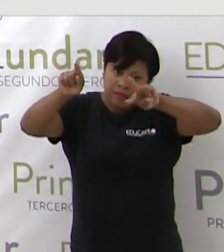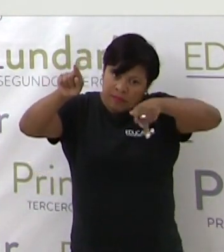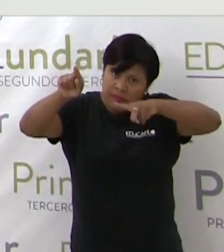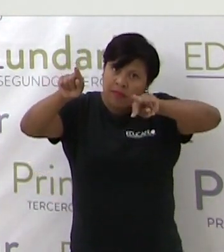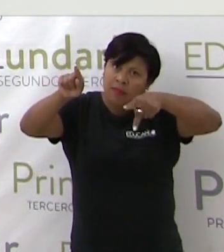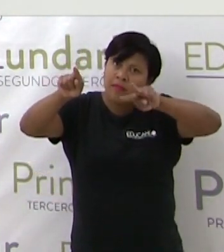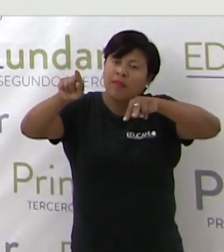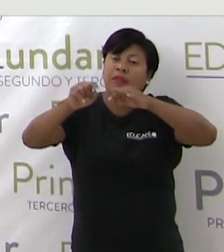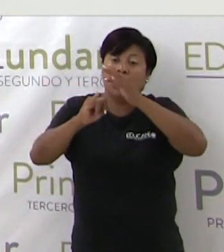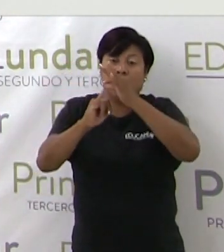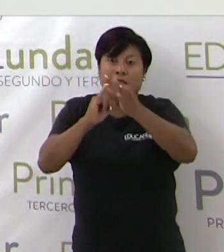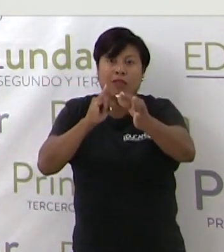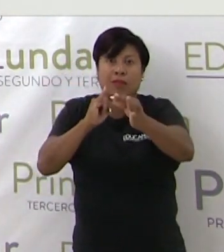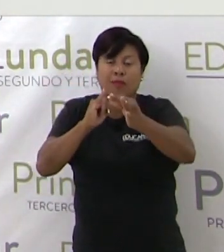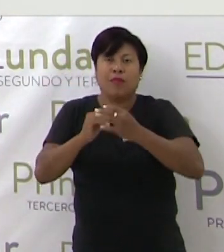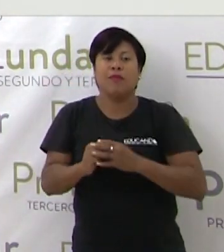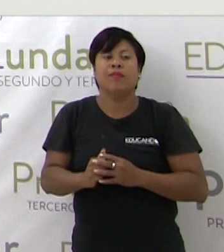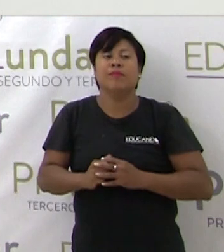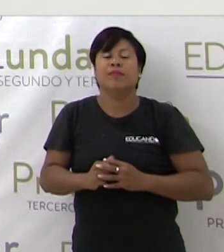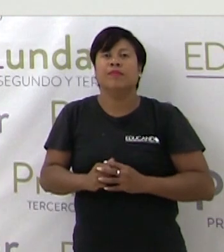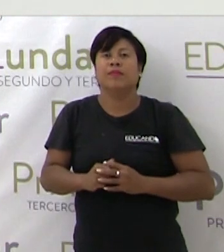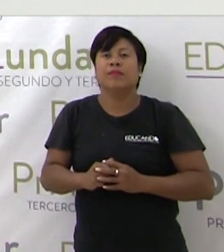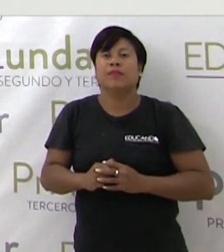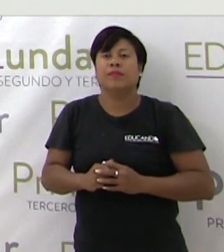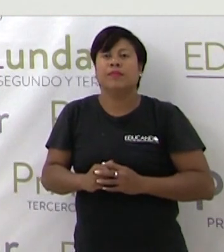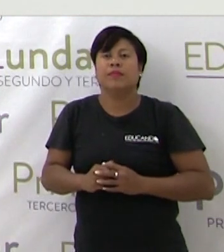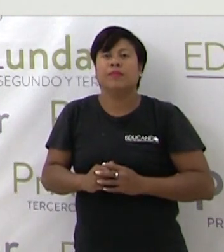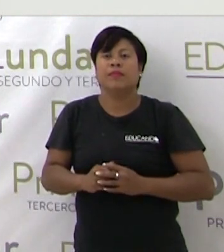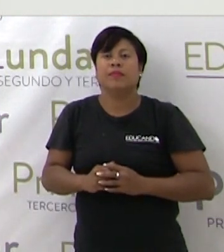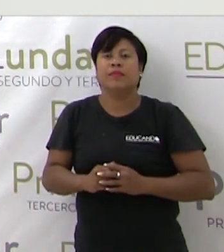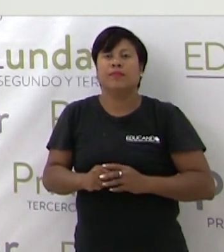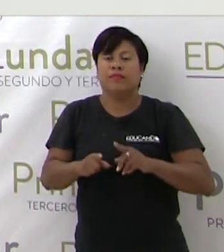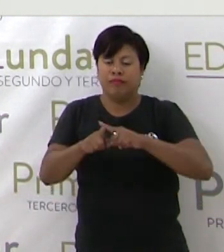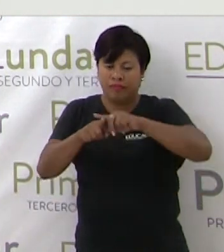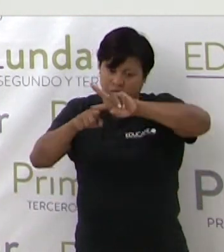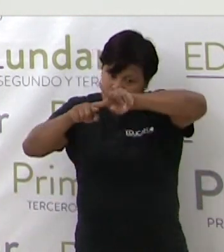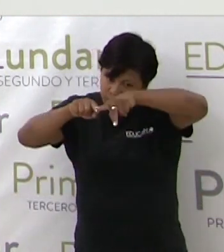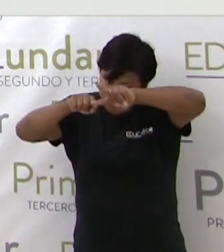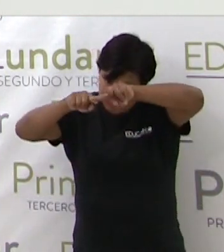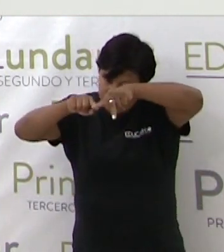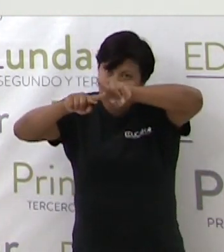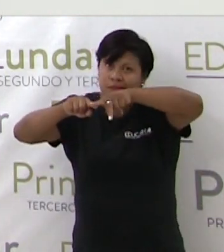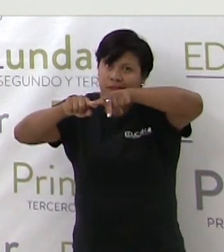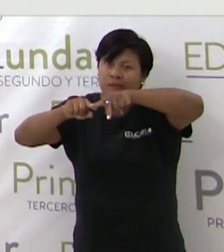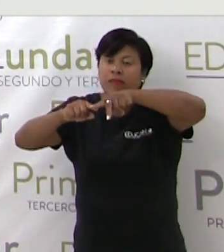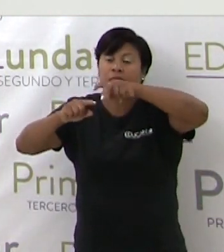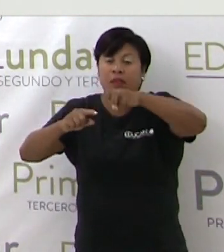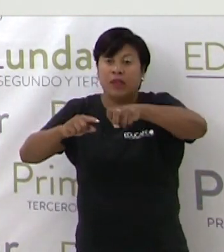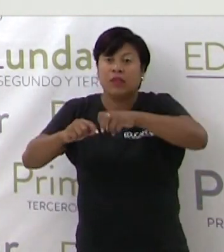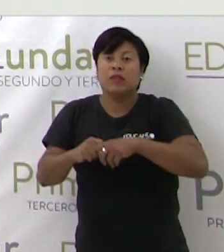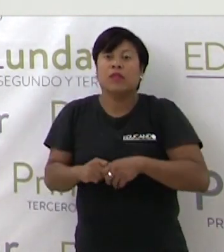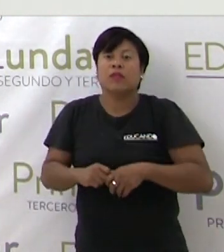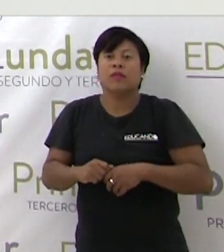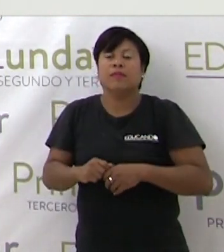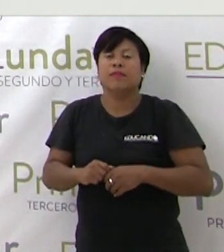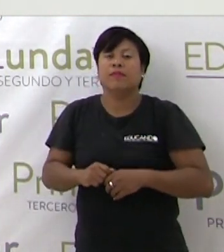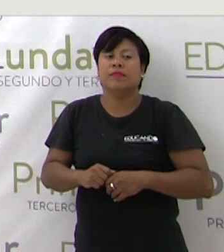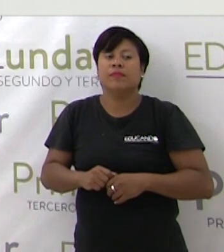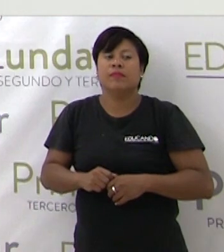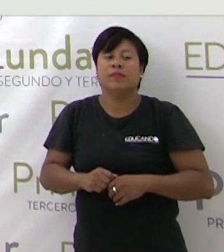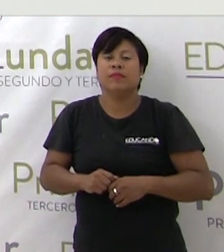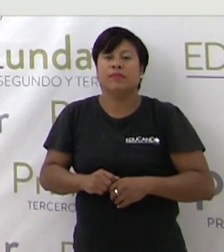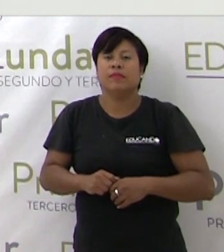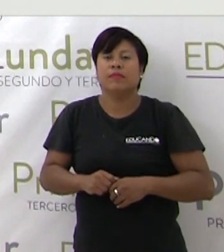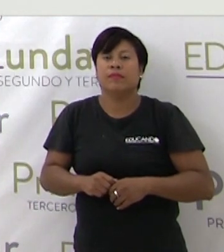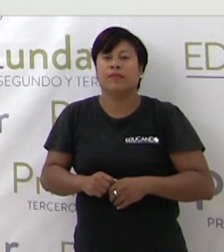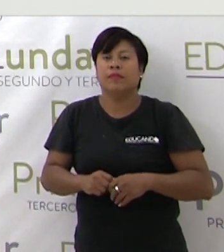en el último punto o en el último ángulo que encontré y marco. Entonces hago un corte, dibujo un arco, ahí